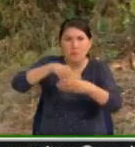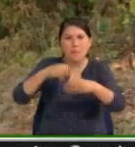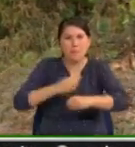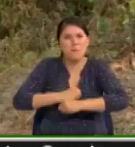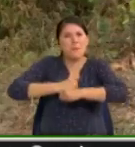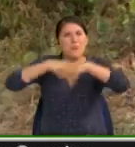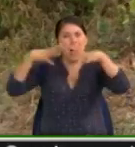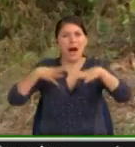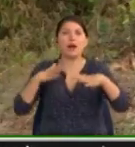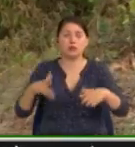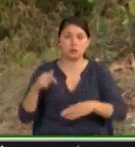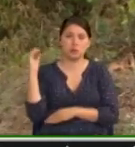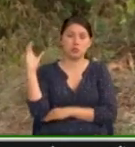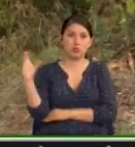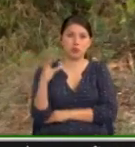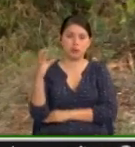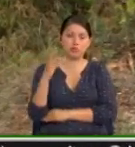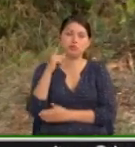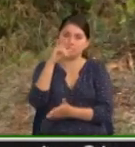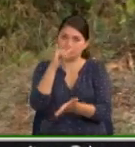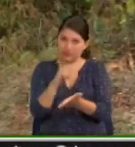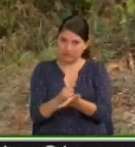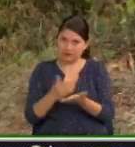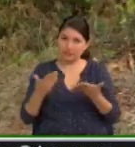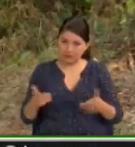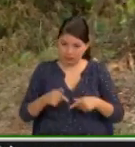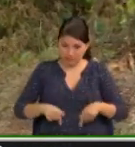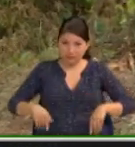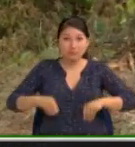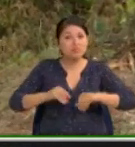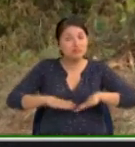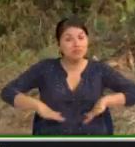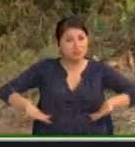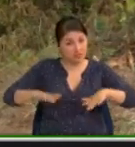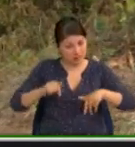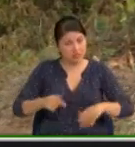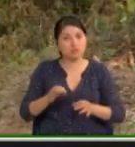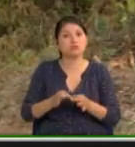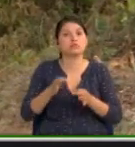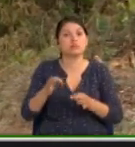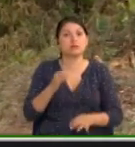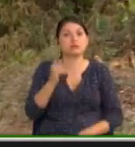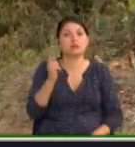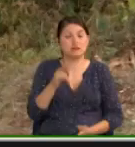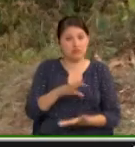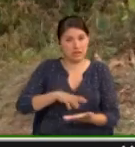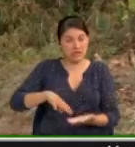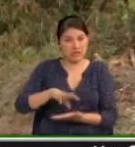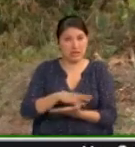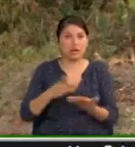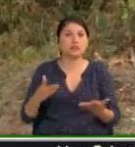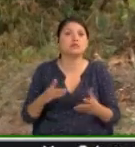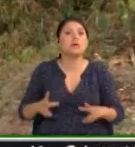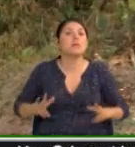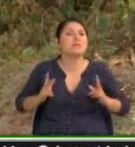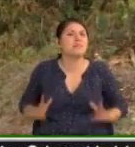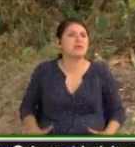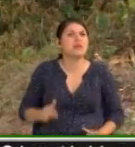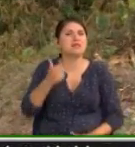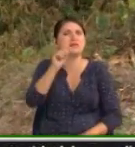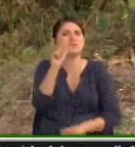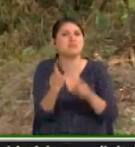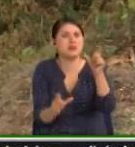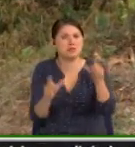mina antipersona en Colombia, precisamente en estos terrenos de este municipio de Santander, que cobró la vida de